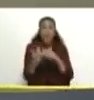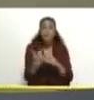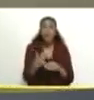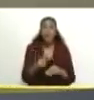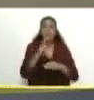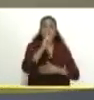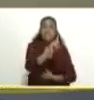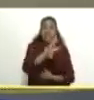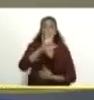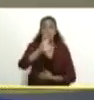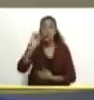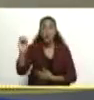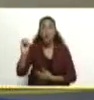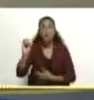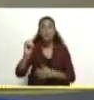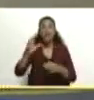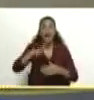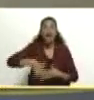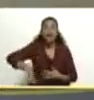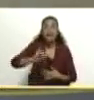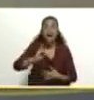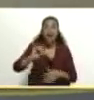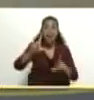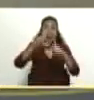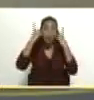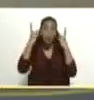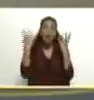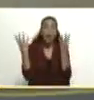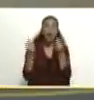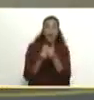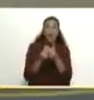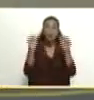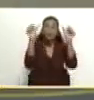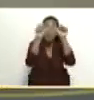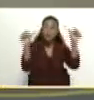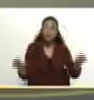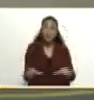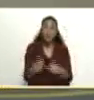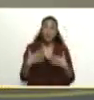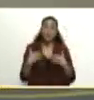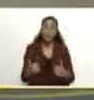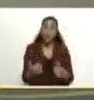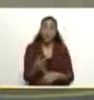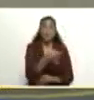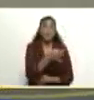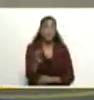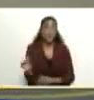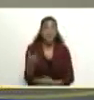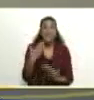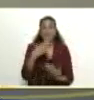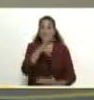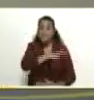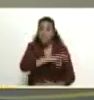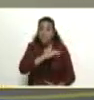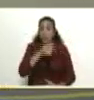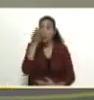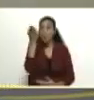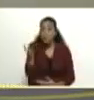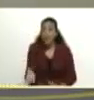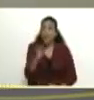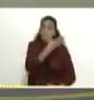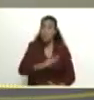de 150 consultorios populares que hay en La Guaira, ese sistema de salud, señor presidente, que usted